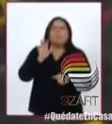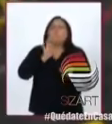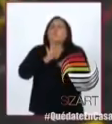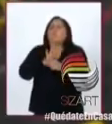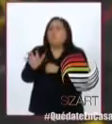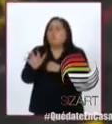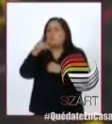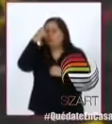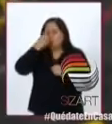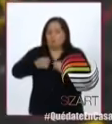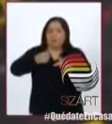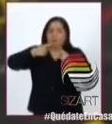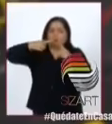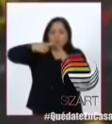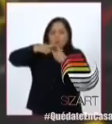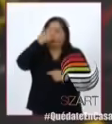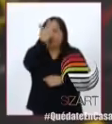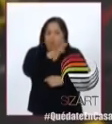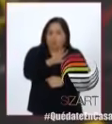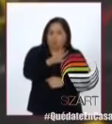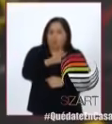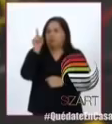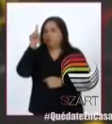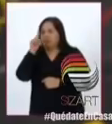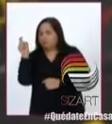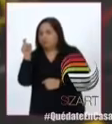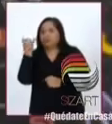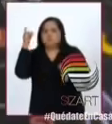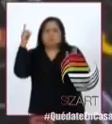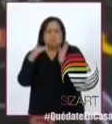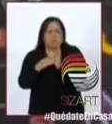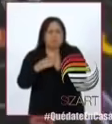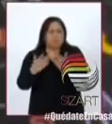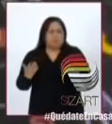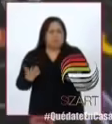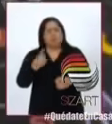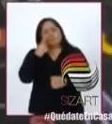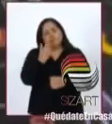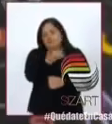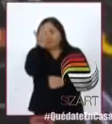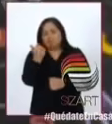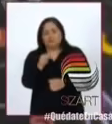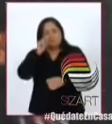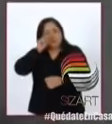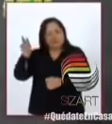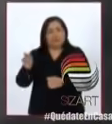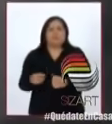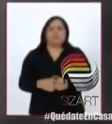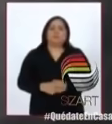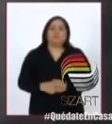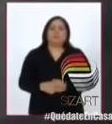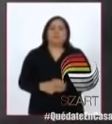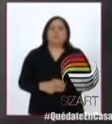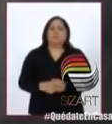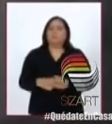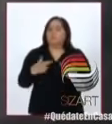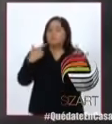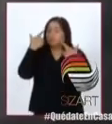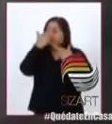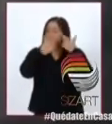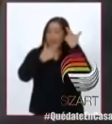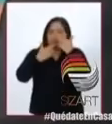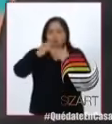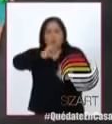procedimiento para dividir entre 10, 100 y 1000? Acompáñame a descubrirlo. Analicemos la